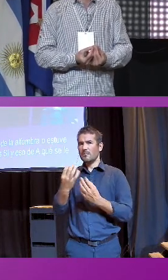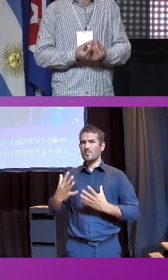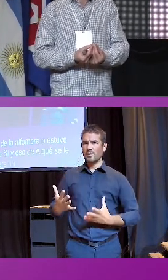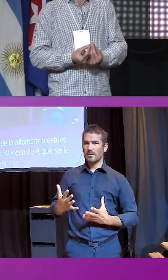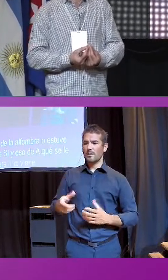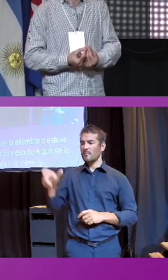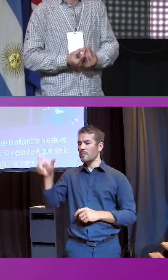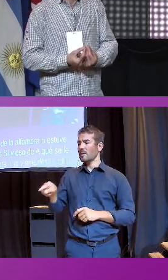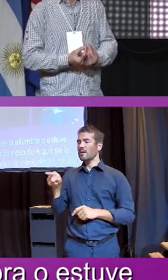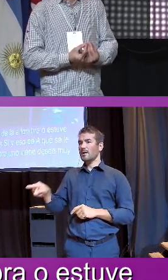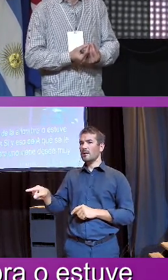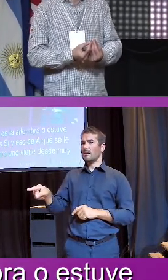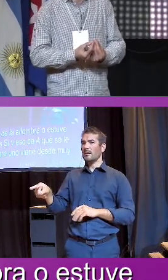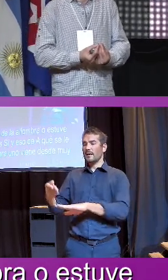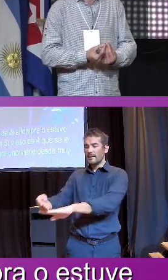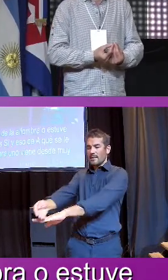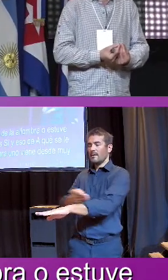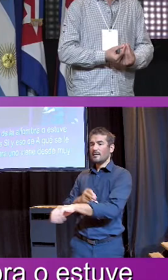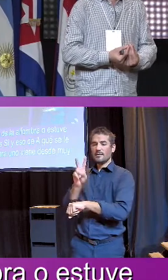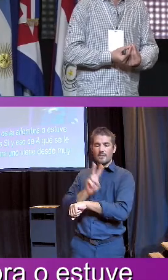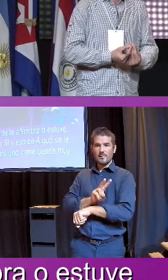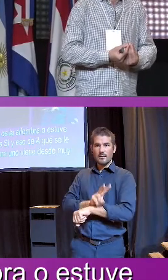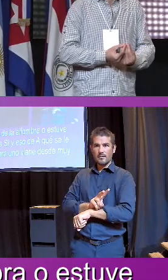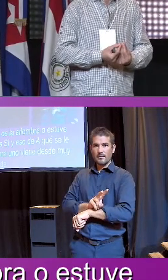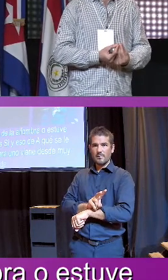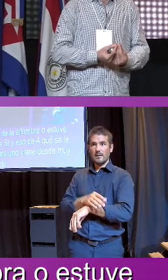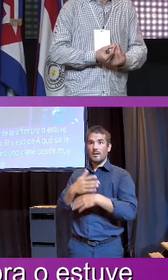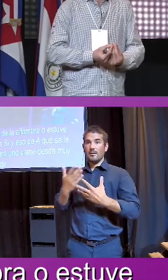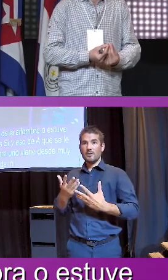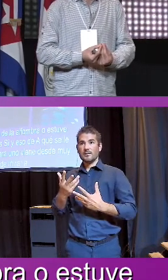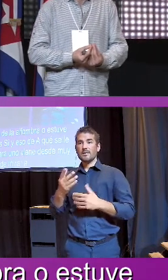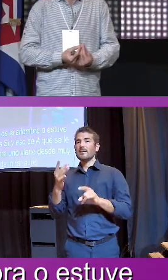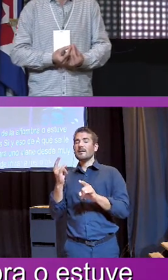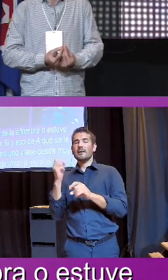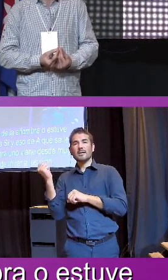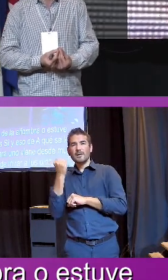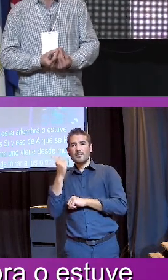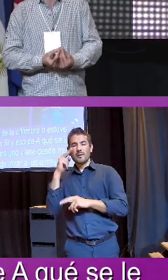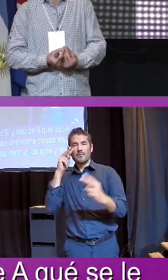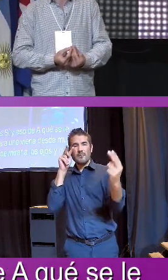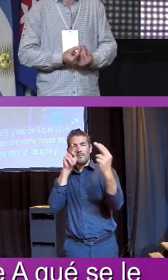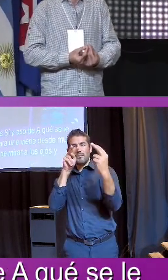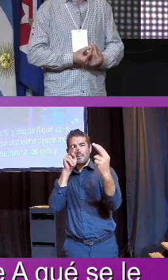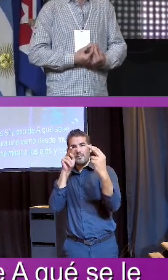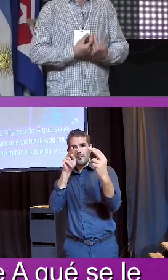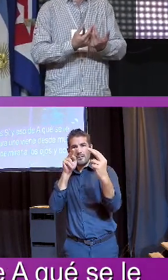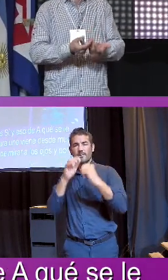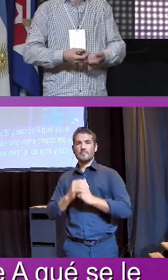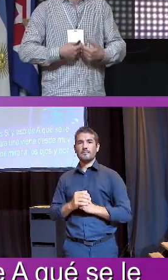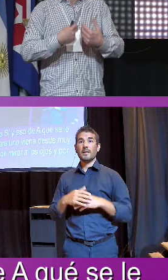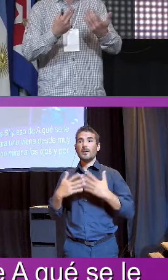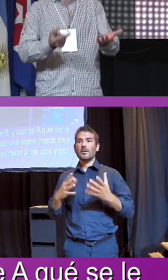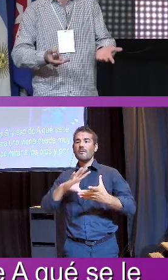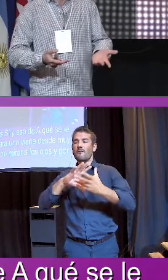viene desde muy temprano y tiene que ver con esto de mirar a los ojos. ¿sí? Porque mirar a los ojos para ver